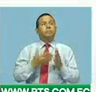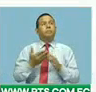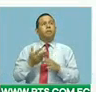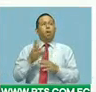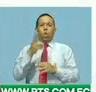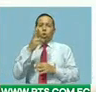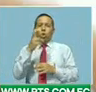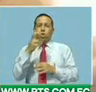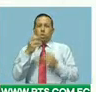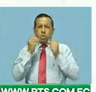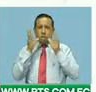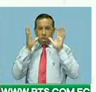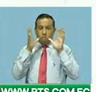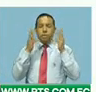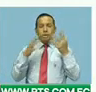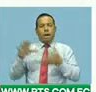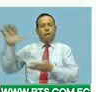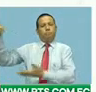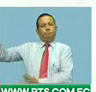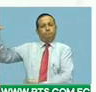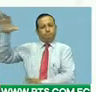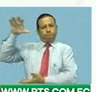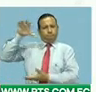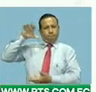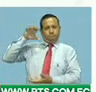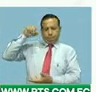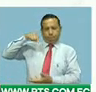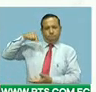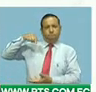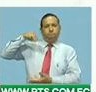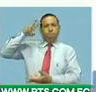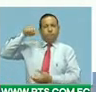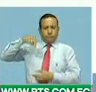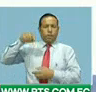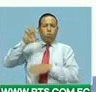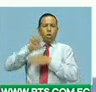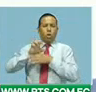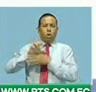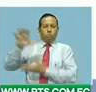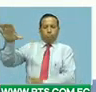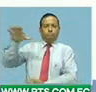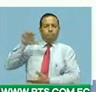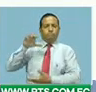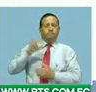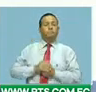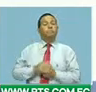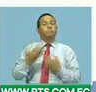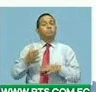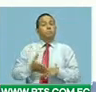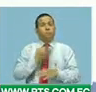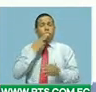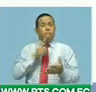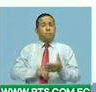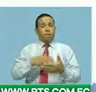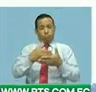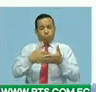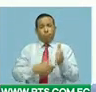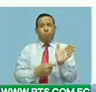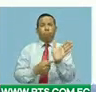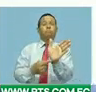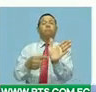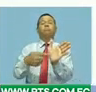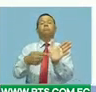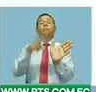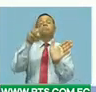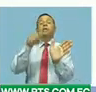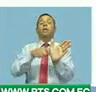de diciembre ya empieza a llegar los medicamentos aquí al país. Y es que existe un escrito a la interna en donde se hace referencia a la